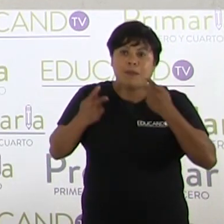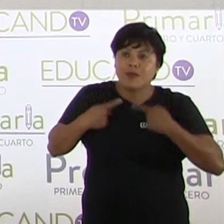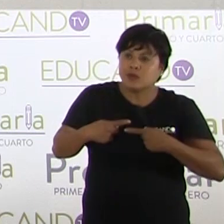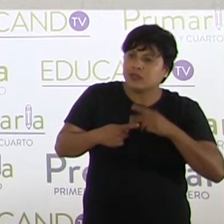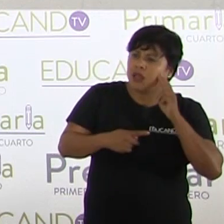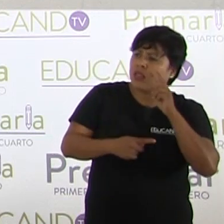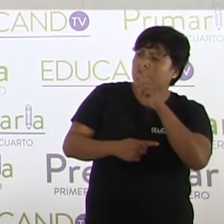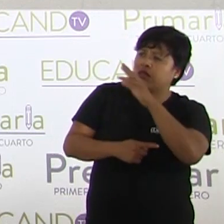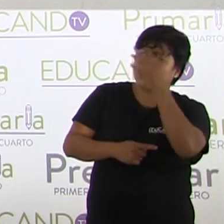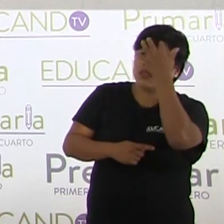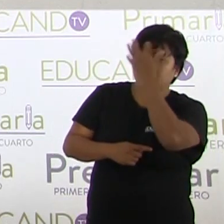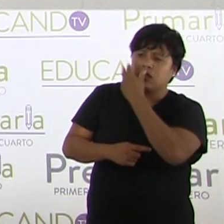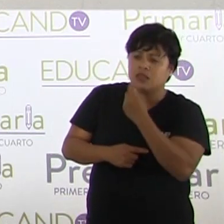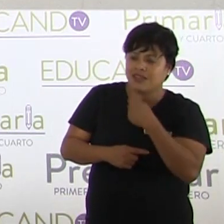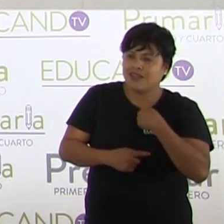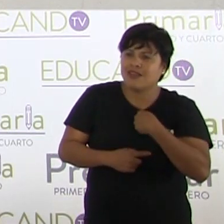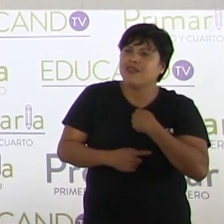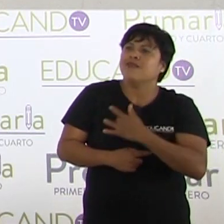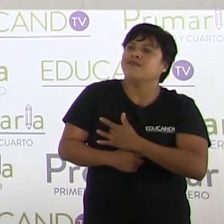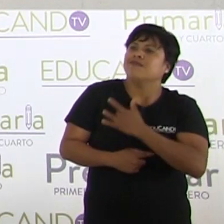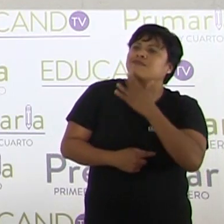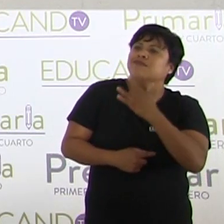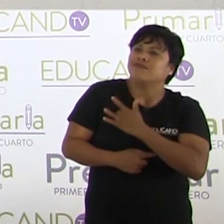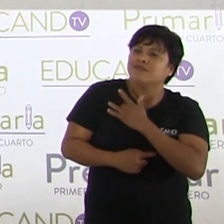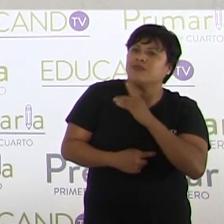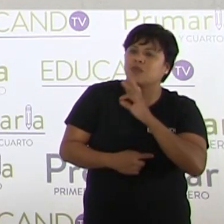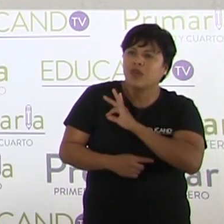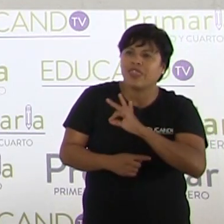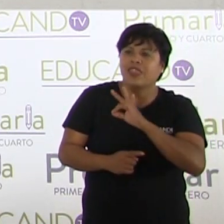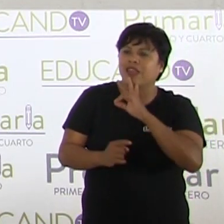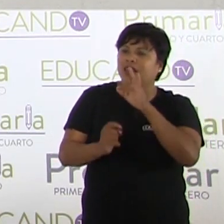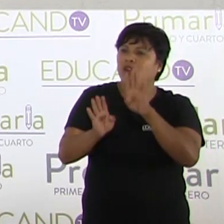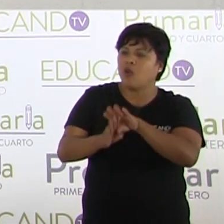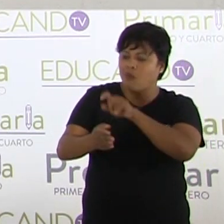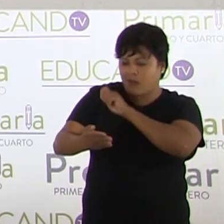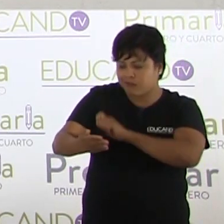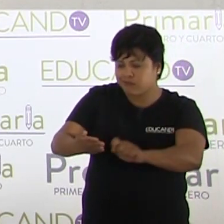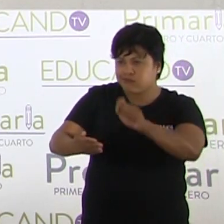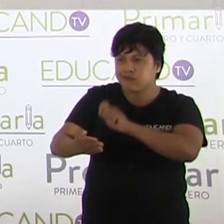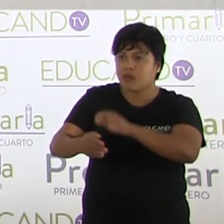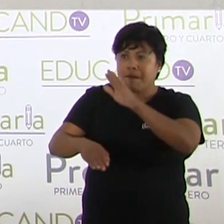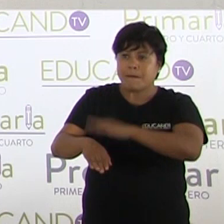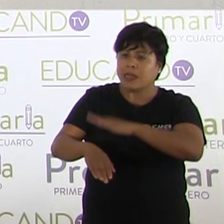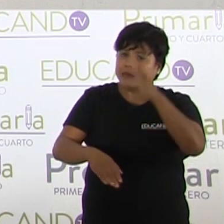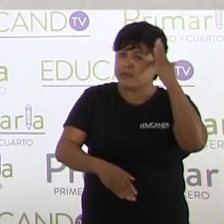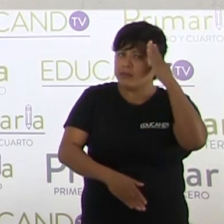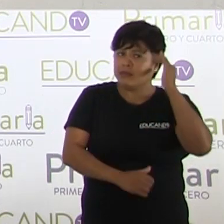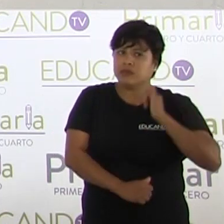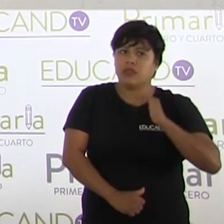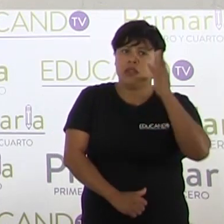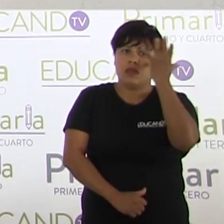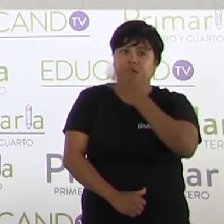es propio, auténtico, pero también lo de la belleza. La belleza